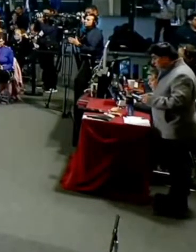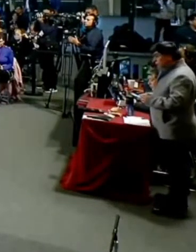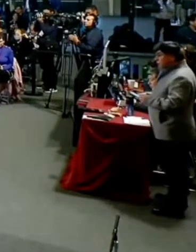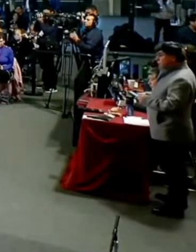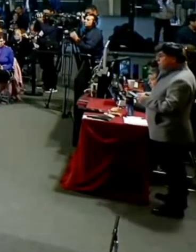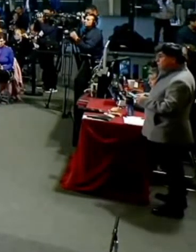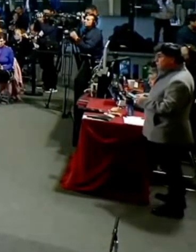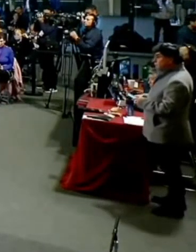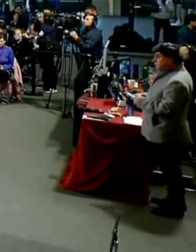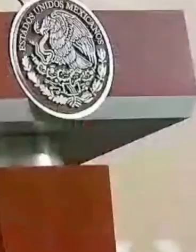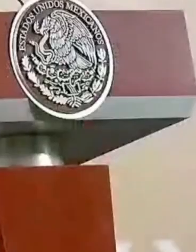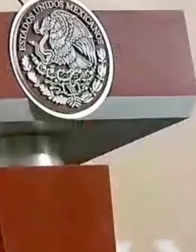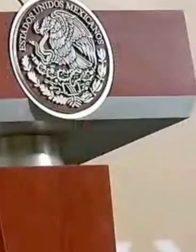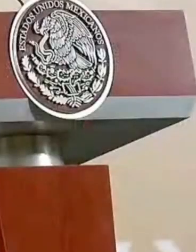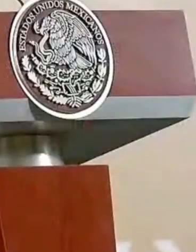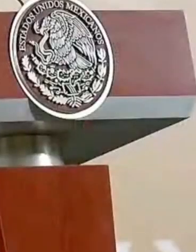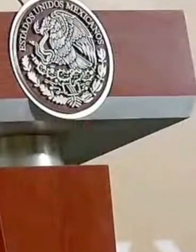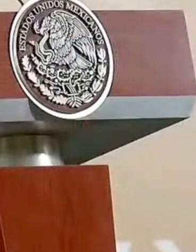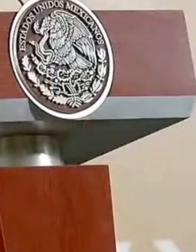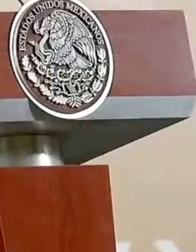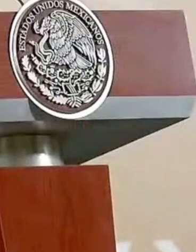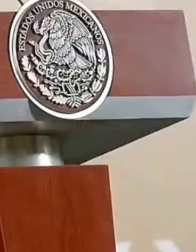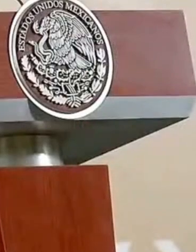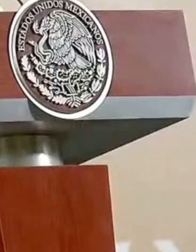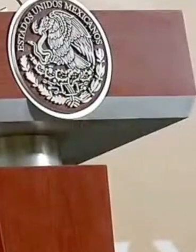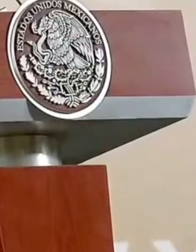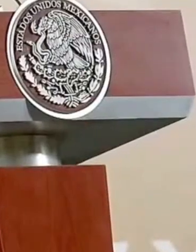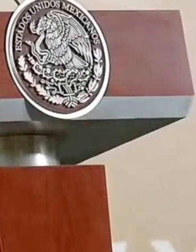Bueno, tú ya estás ya. Y se da el filo.